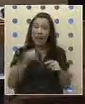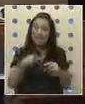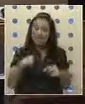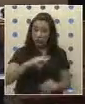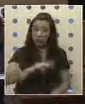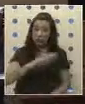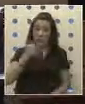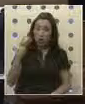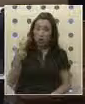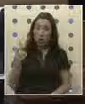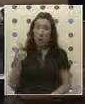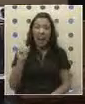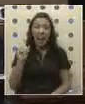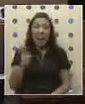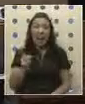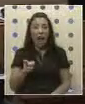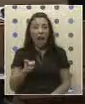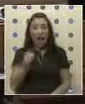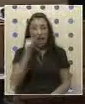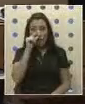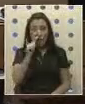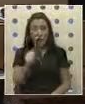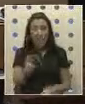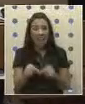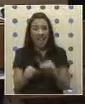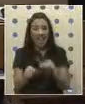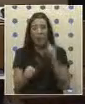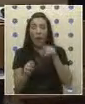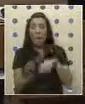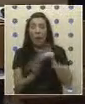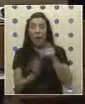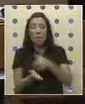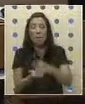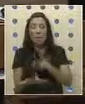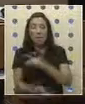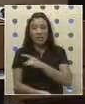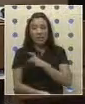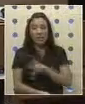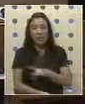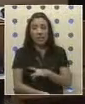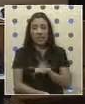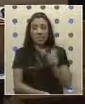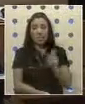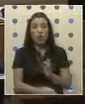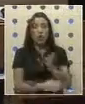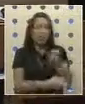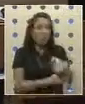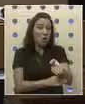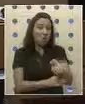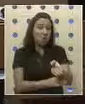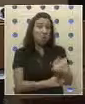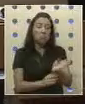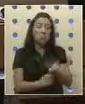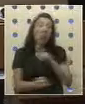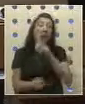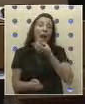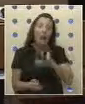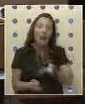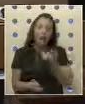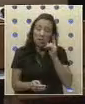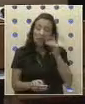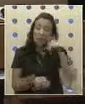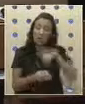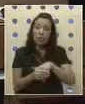concertación entre Lagos y Frey, Lagos y Saldía votó más de 1 millón de chilenos, y la gente fue y no tuvo ningún problema con revelar que tenía